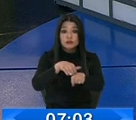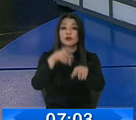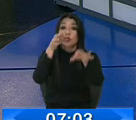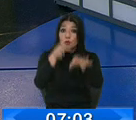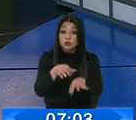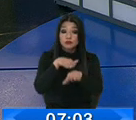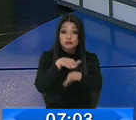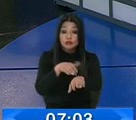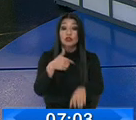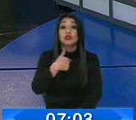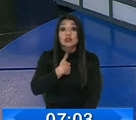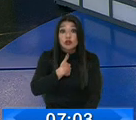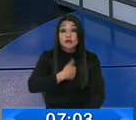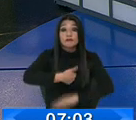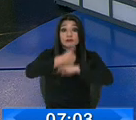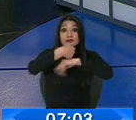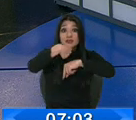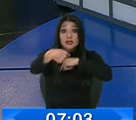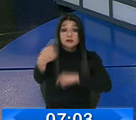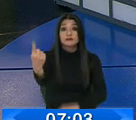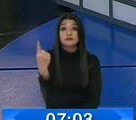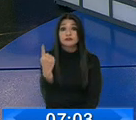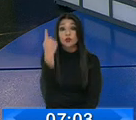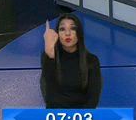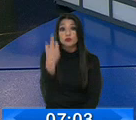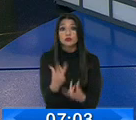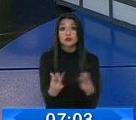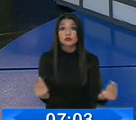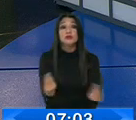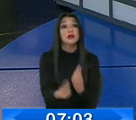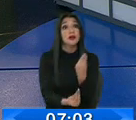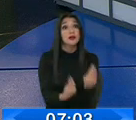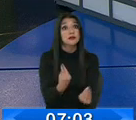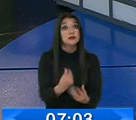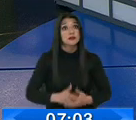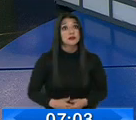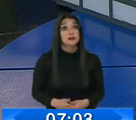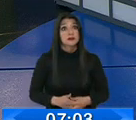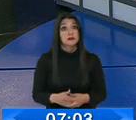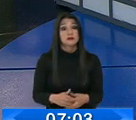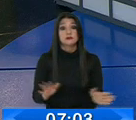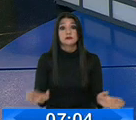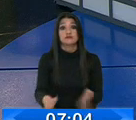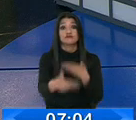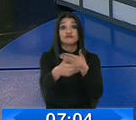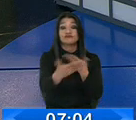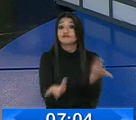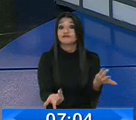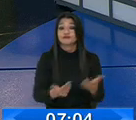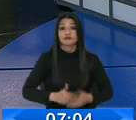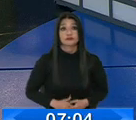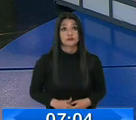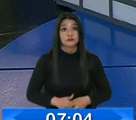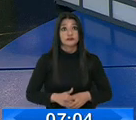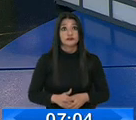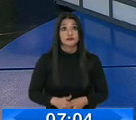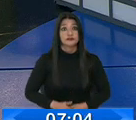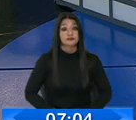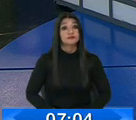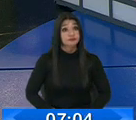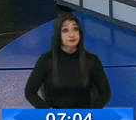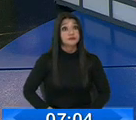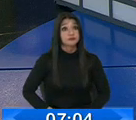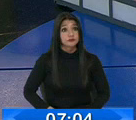en ese tramo. Y un agente de tránsito que llegó, la solución más rápida y eficiente que encontró es cerrar las vías. No,